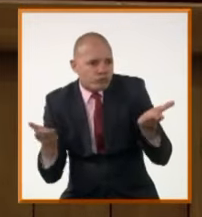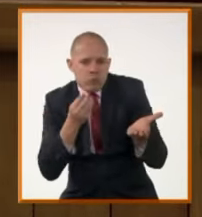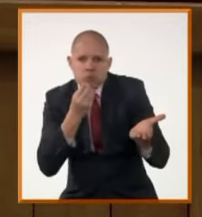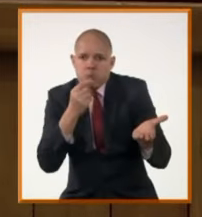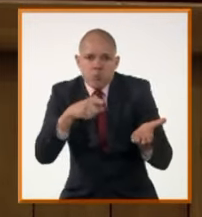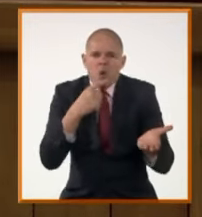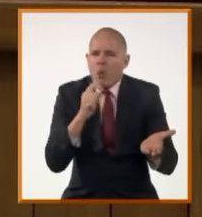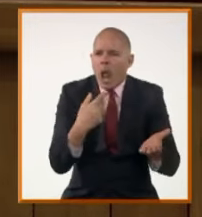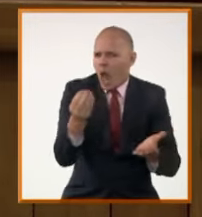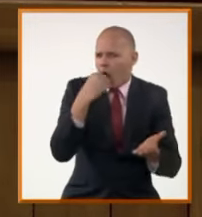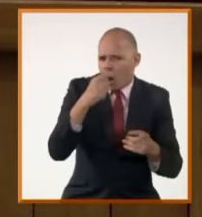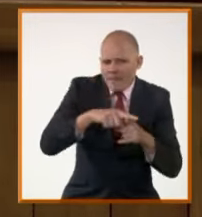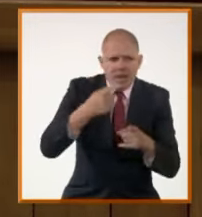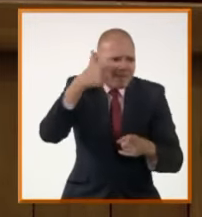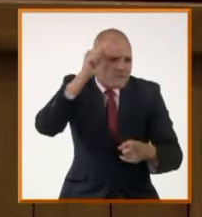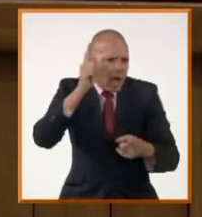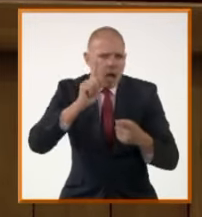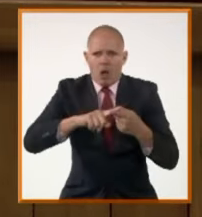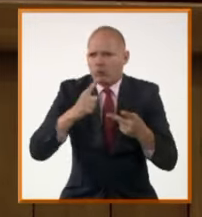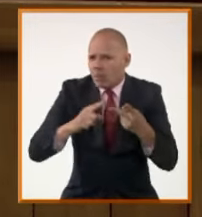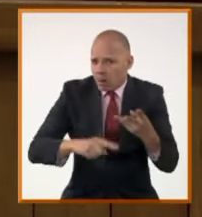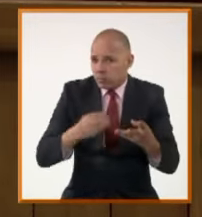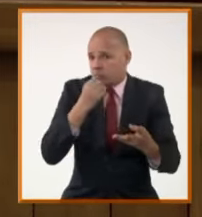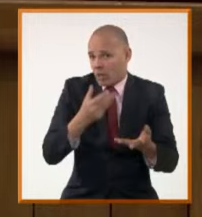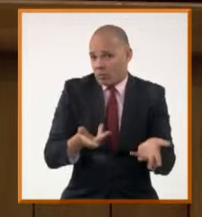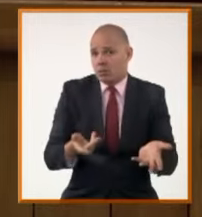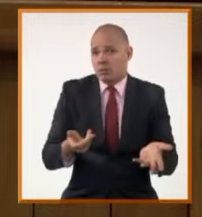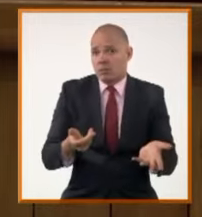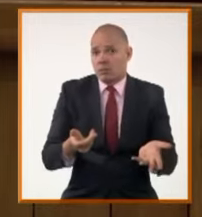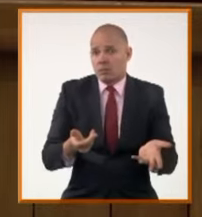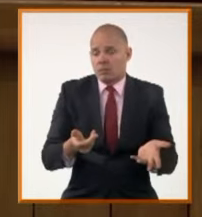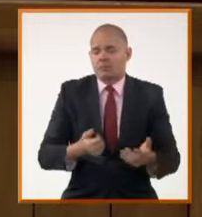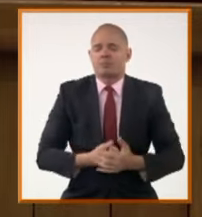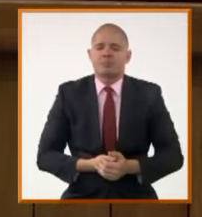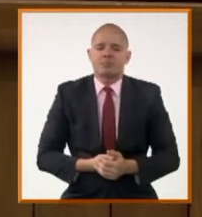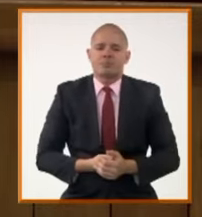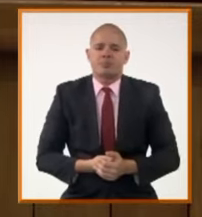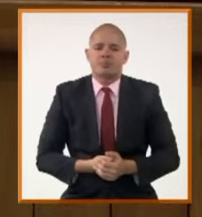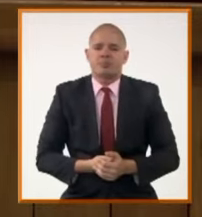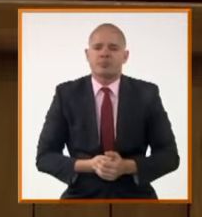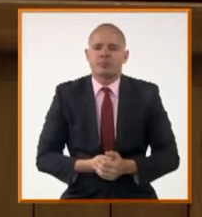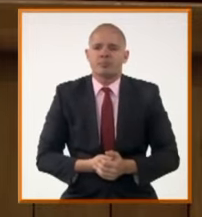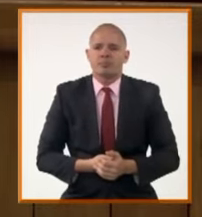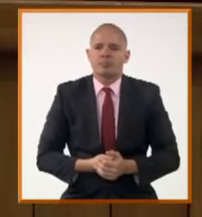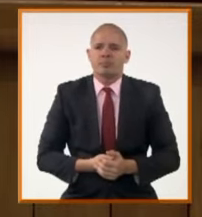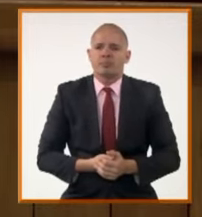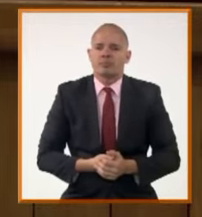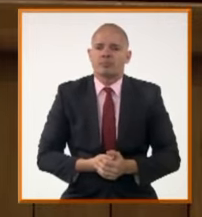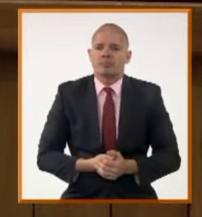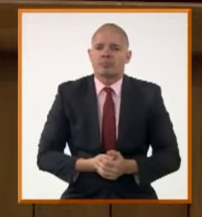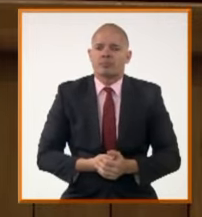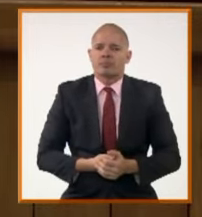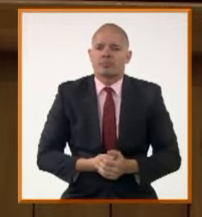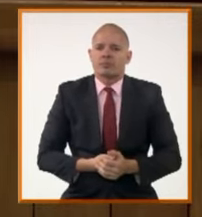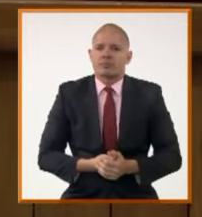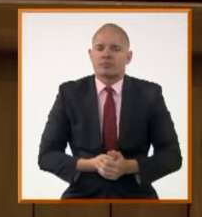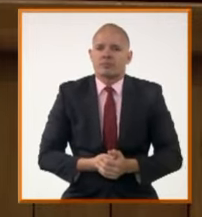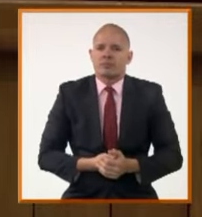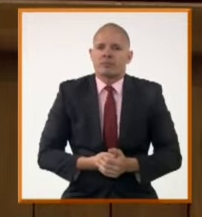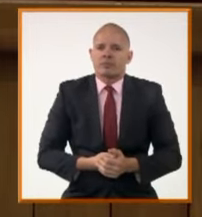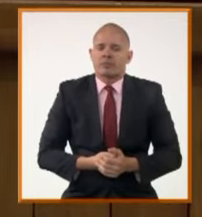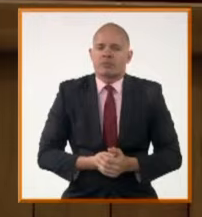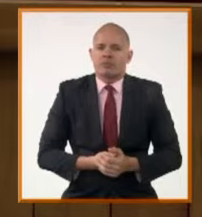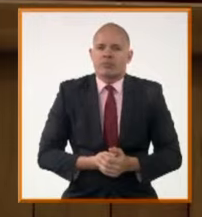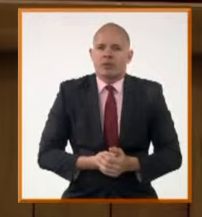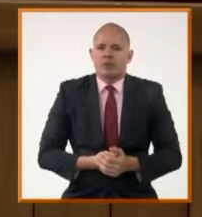sino pecuaria. Por otra parte, estimular